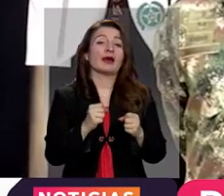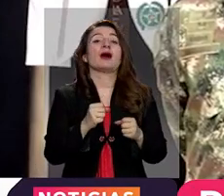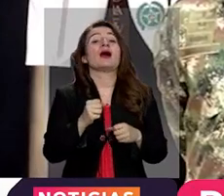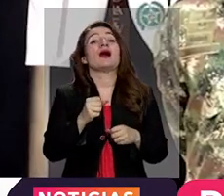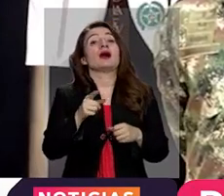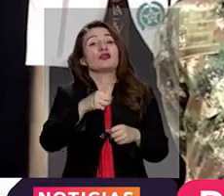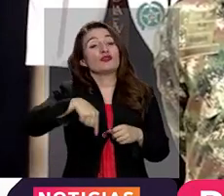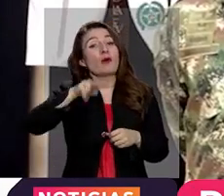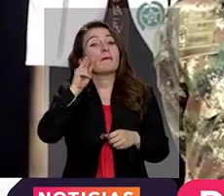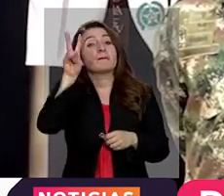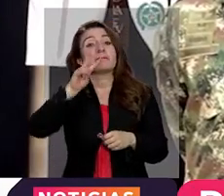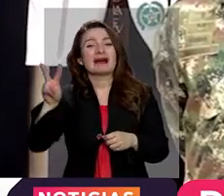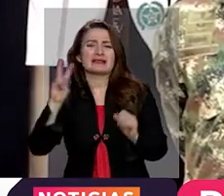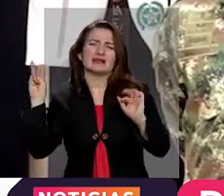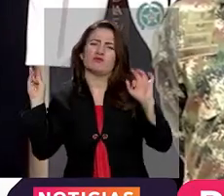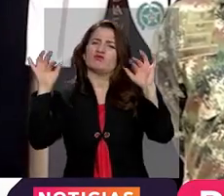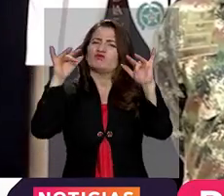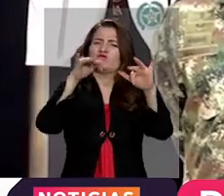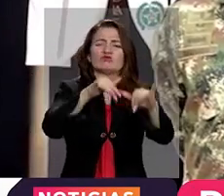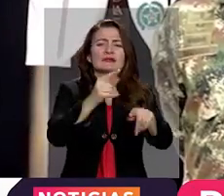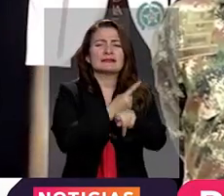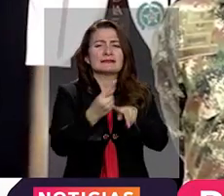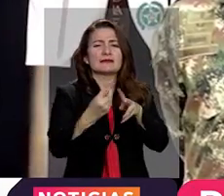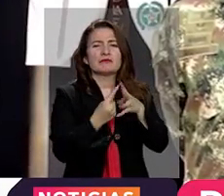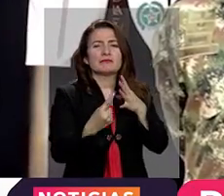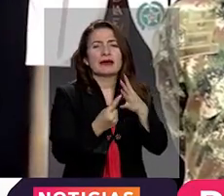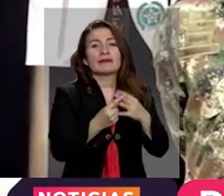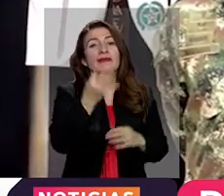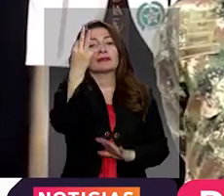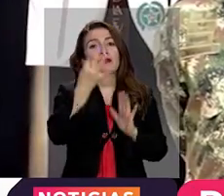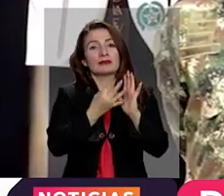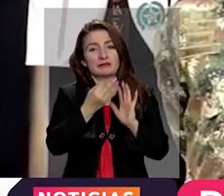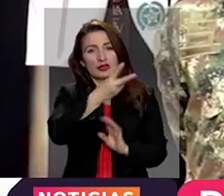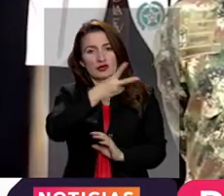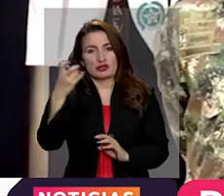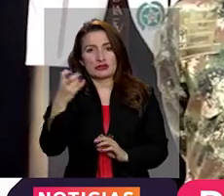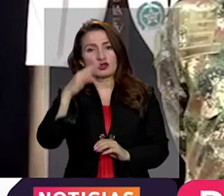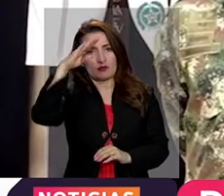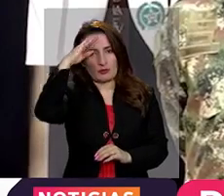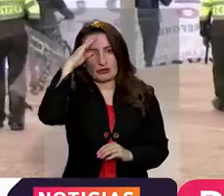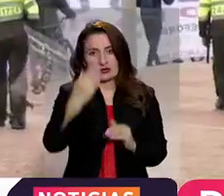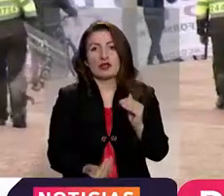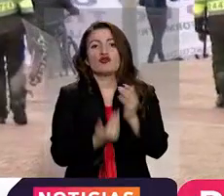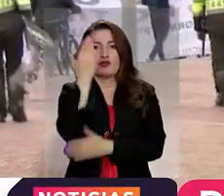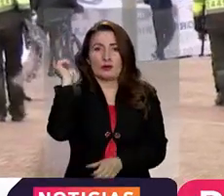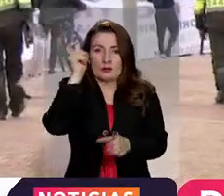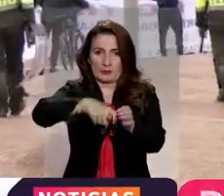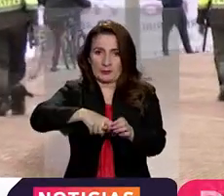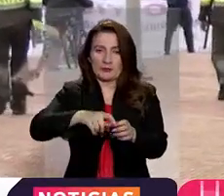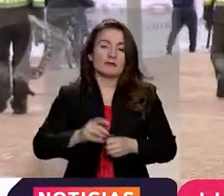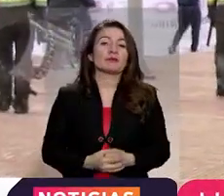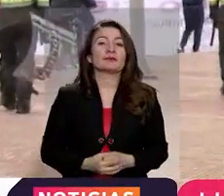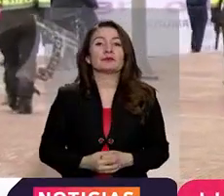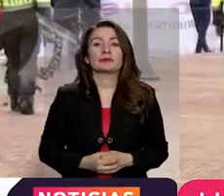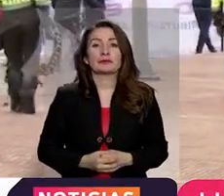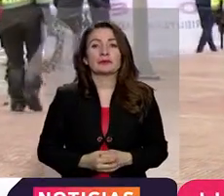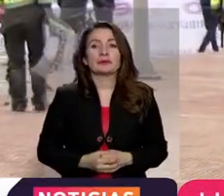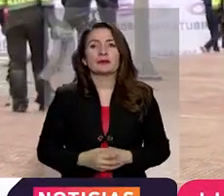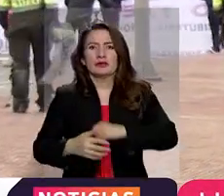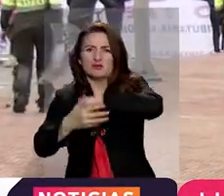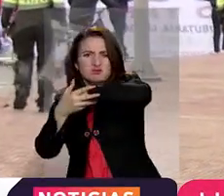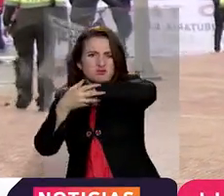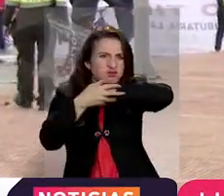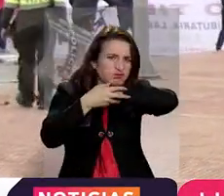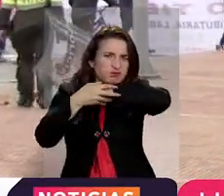y al Valle llegarán a lo largo de esta semana 3.265 policías muertos. Aunque las actuaciones del SMAT en medio de